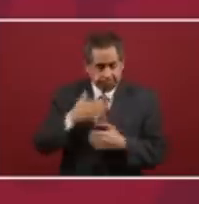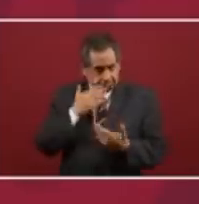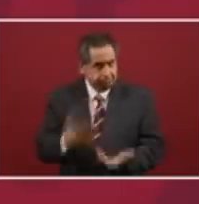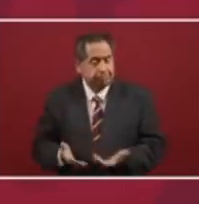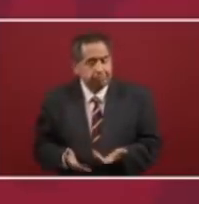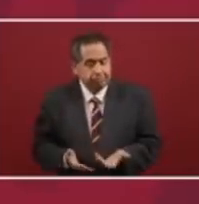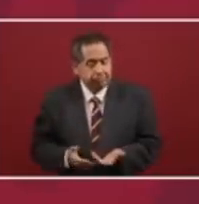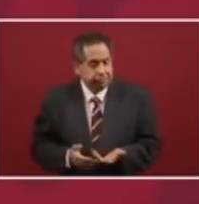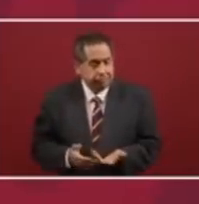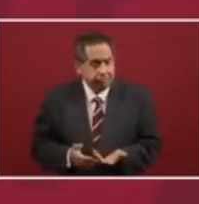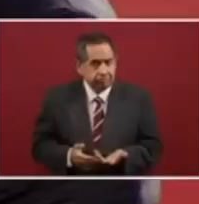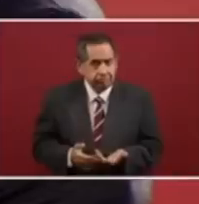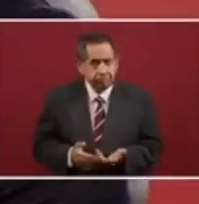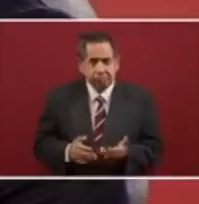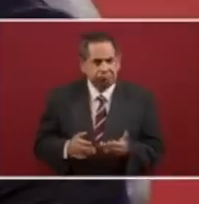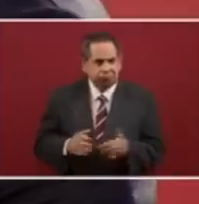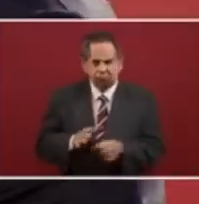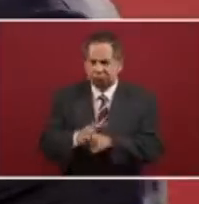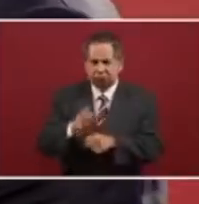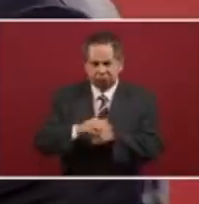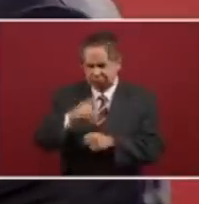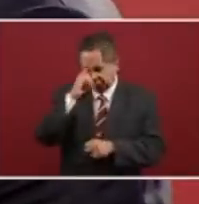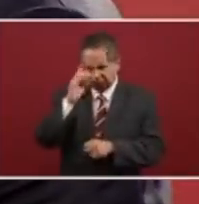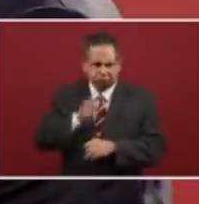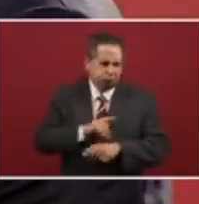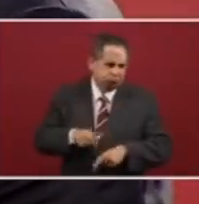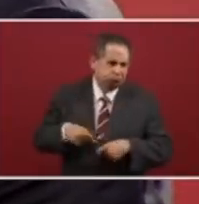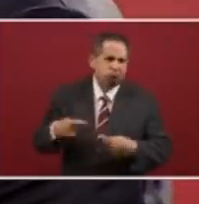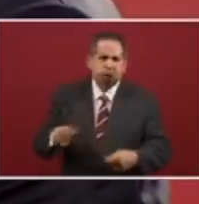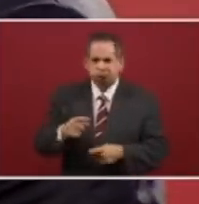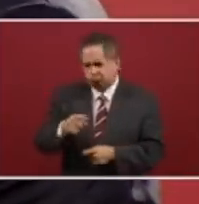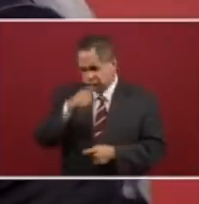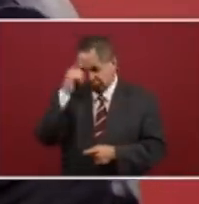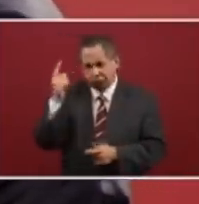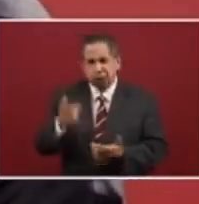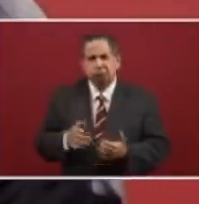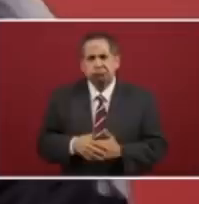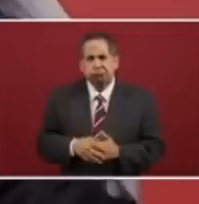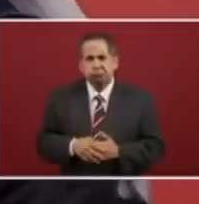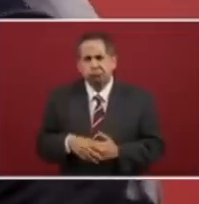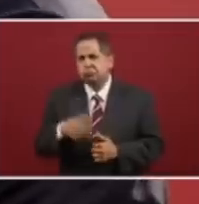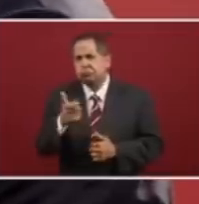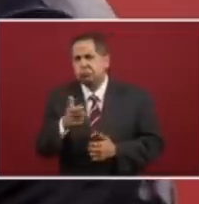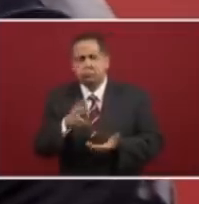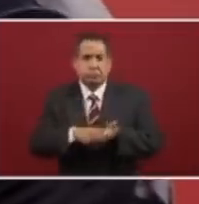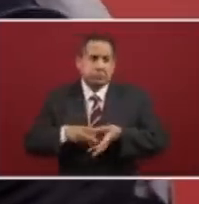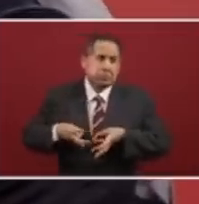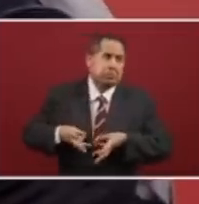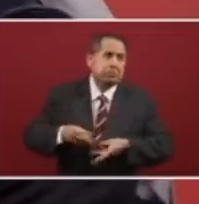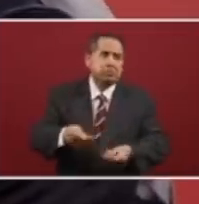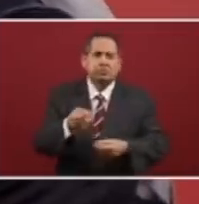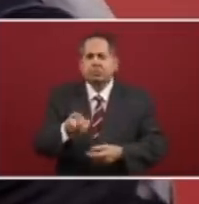pero sin ningún problema y cuánto nos cuesta